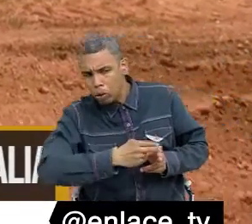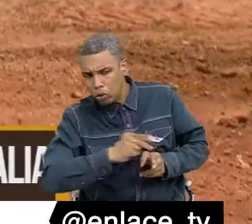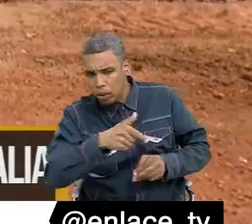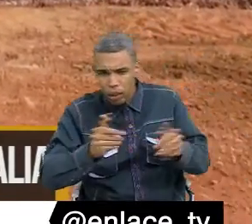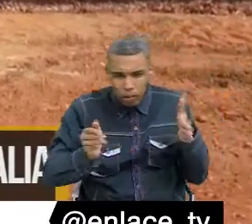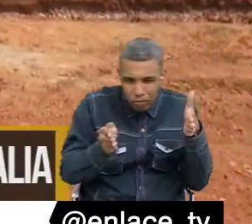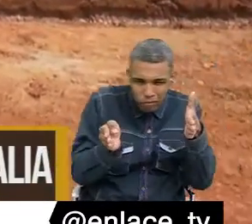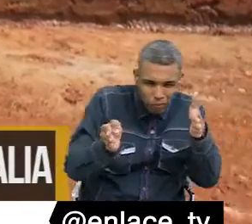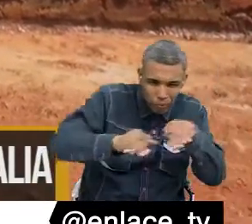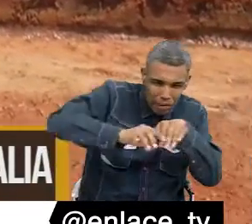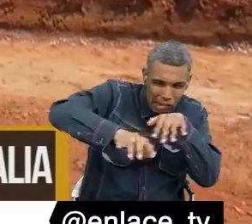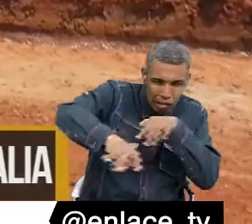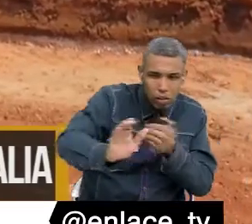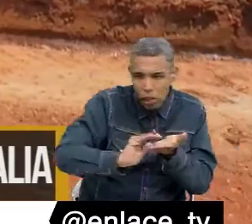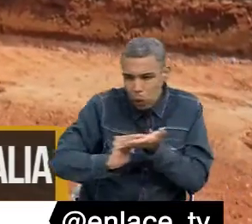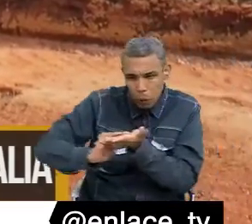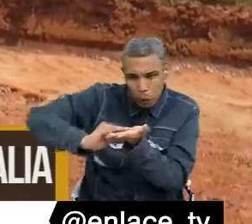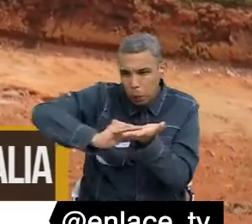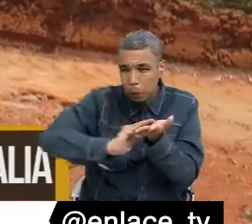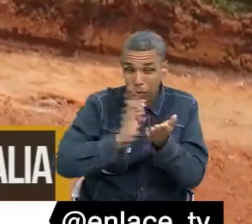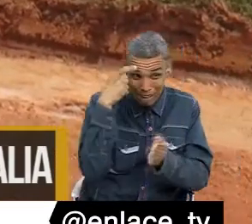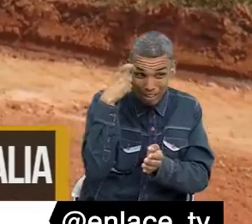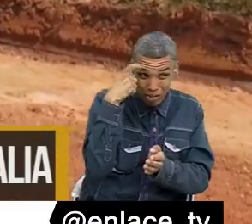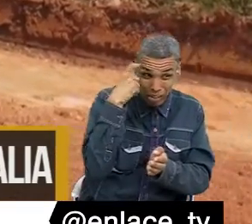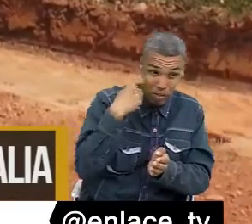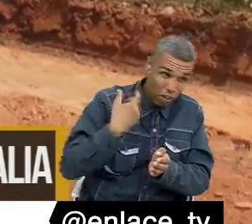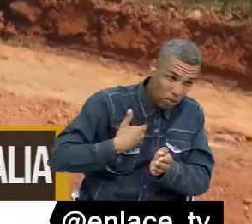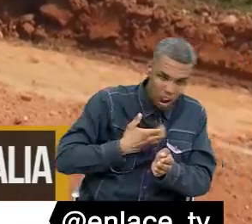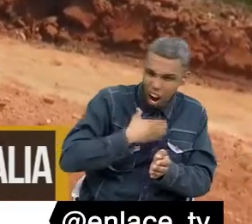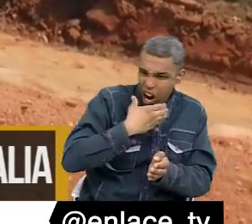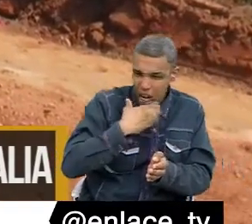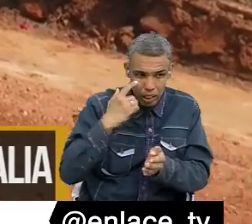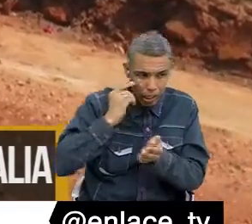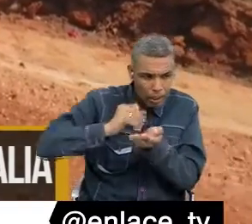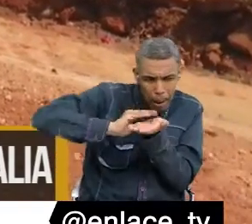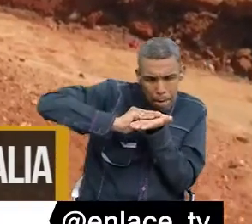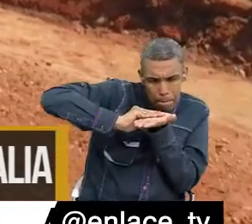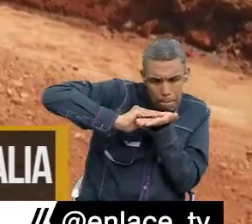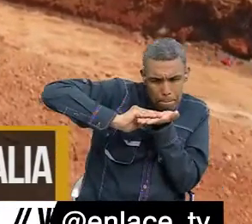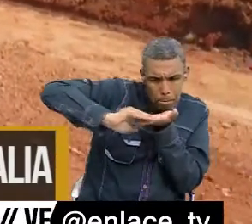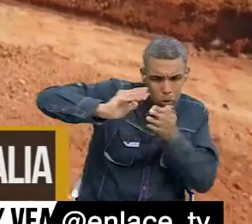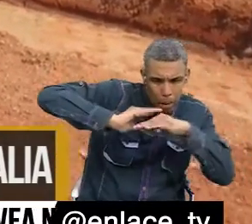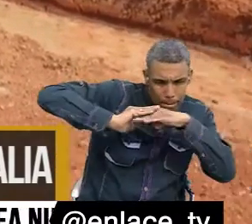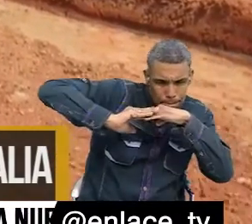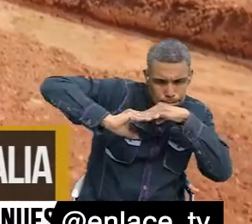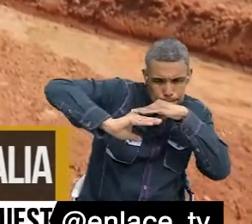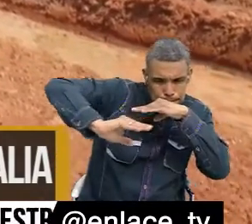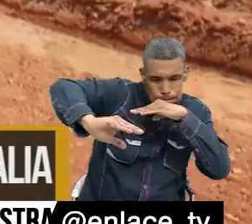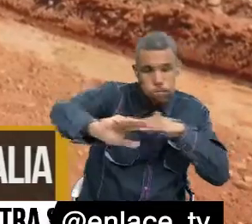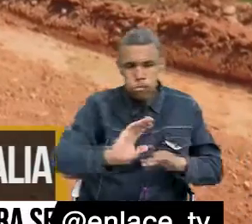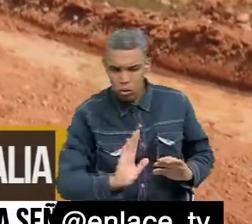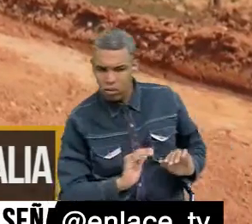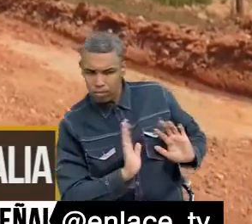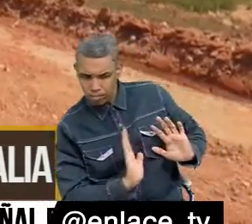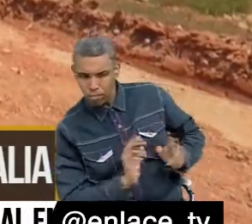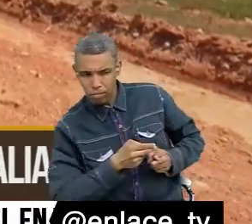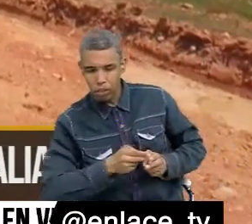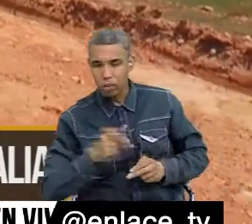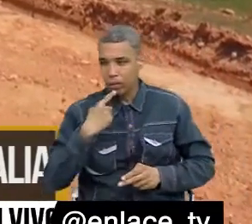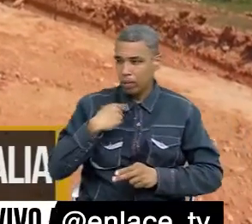de Iluminación, que nos colaboraron muchísimo con la poda, también les estamos solicitando unas lámparas y nos